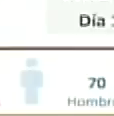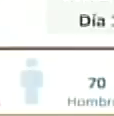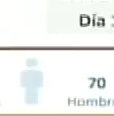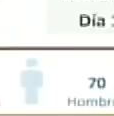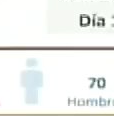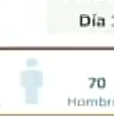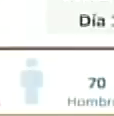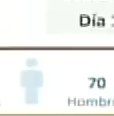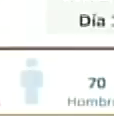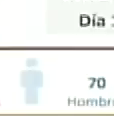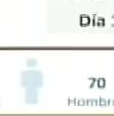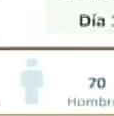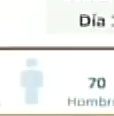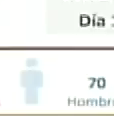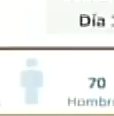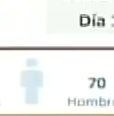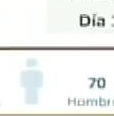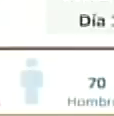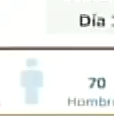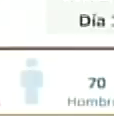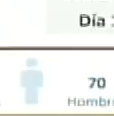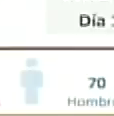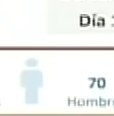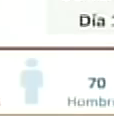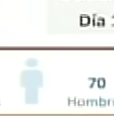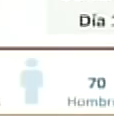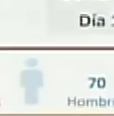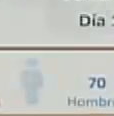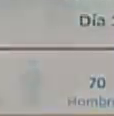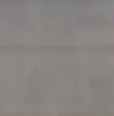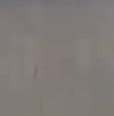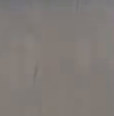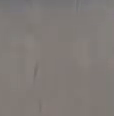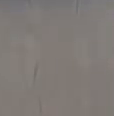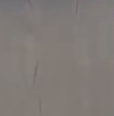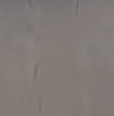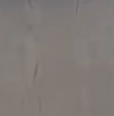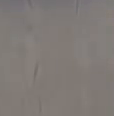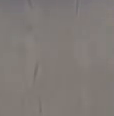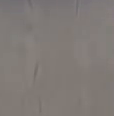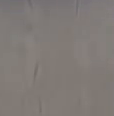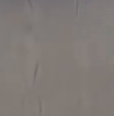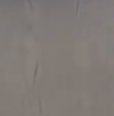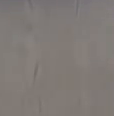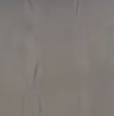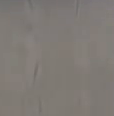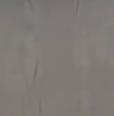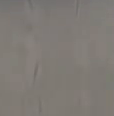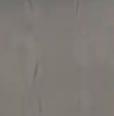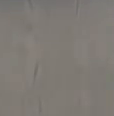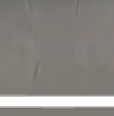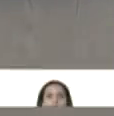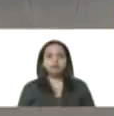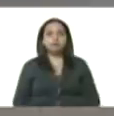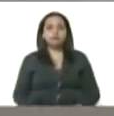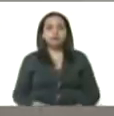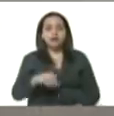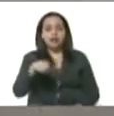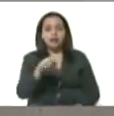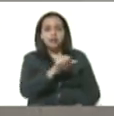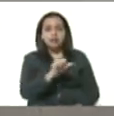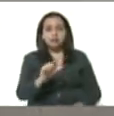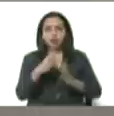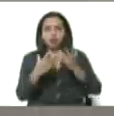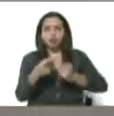igualmente ingresaron por el estado Táchira. Fíjense, ya estamos en la semana 18, día